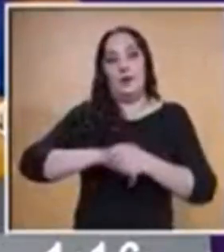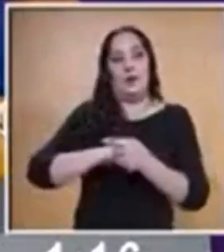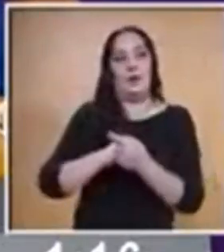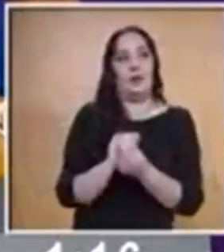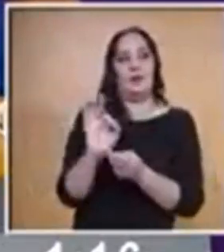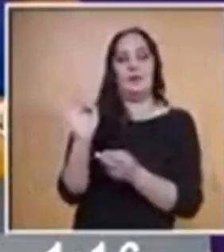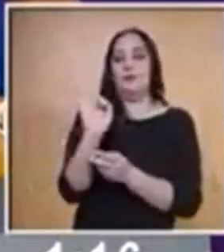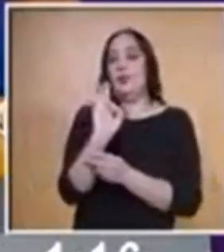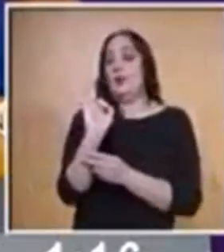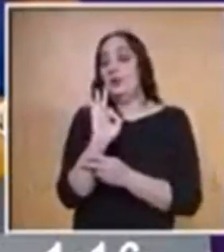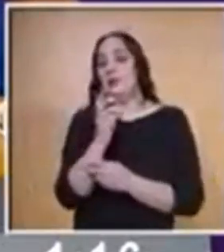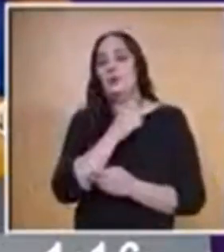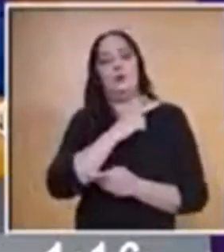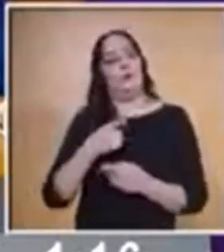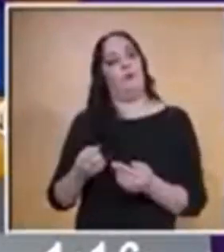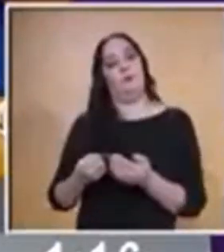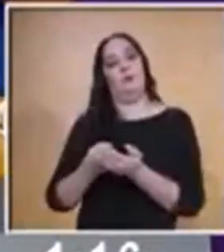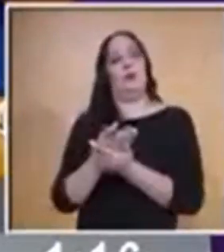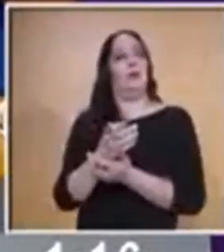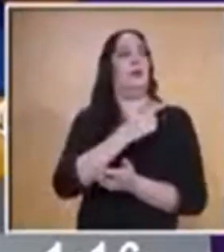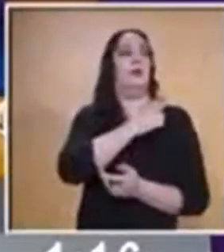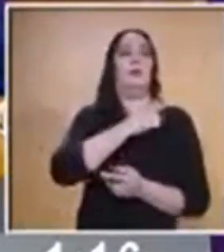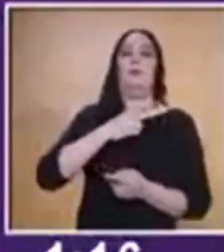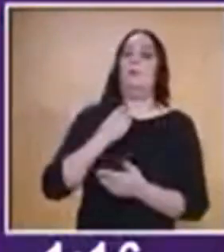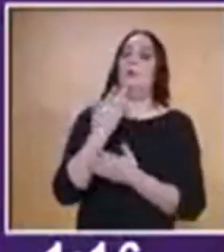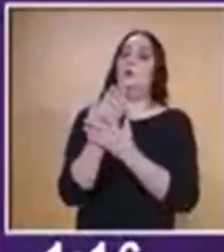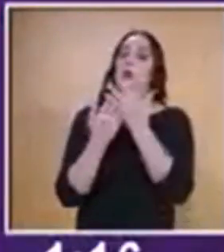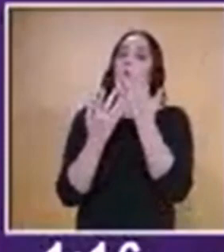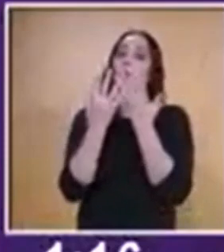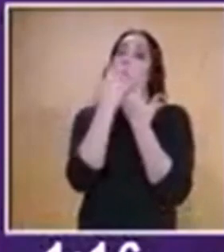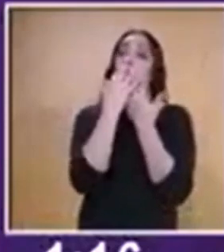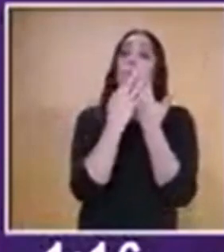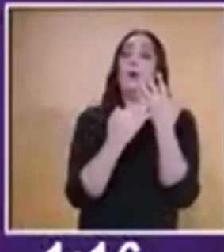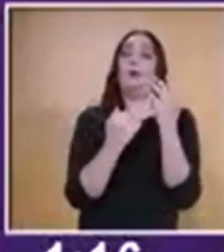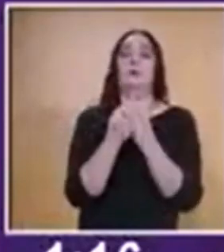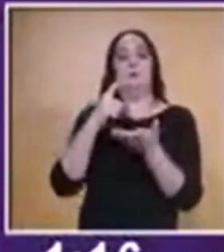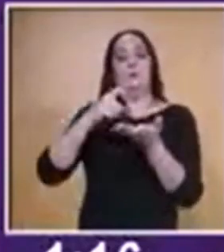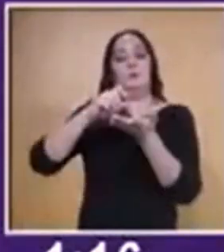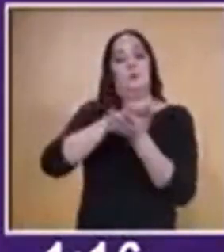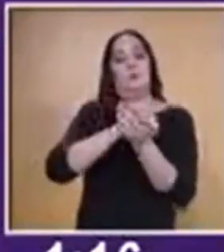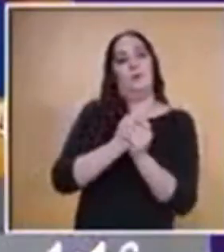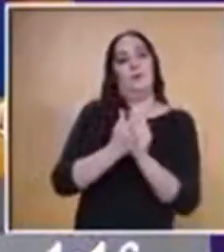dado caso de que tengamos que salir de casa, podemos usar guantes y cargar nuestro gel antibacterial.